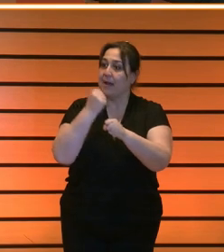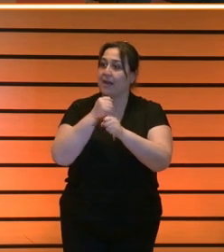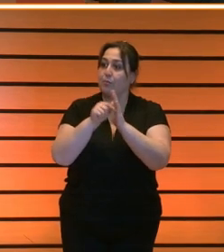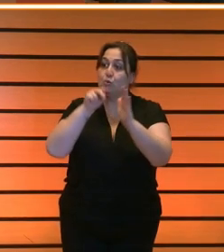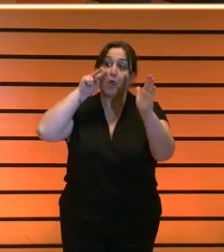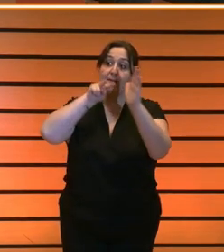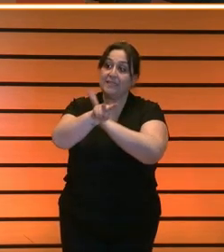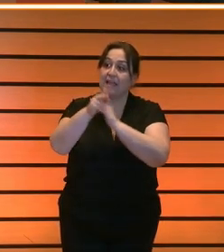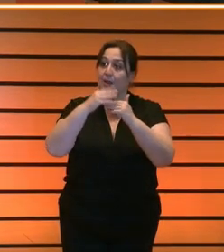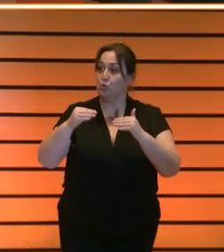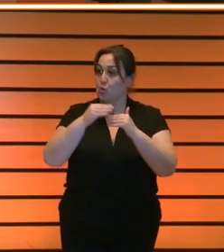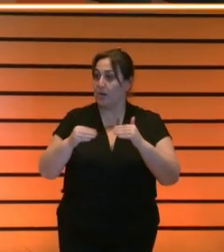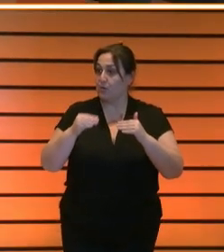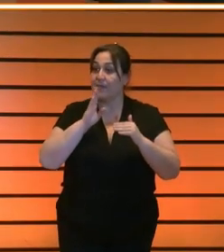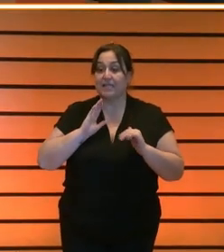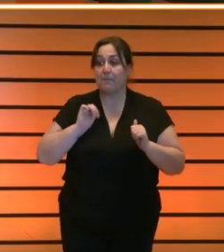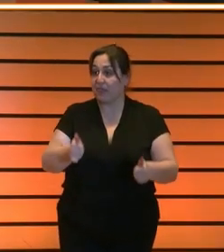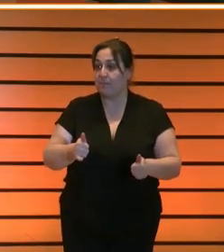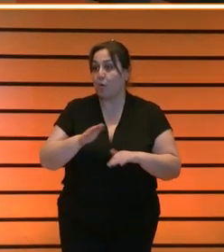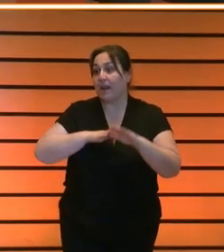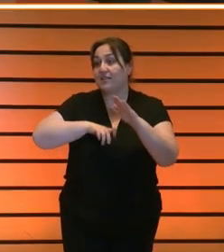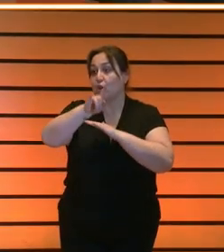principio del desarrollo de la tecnología